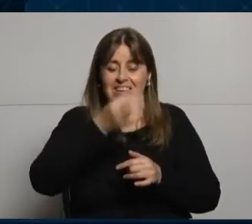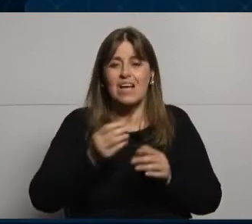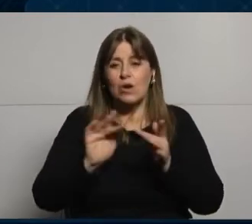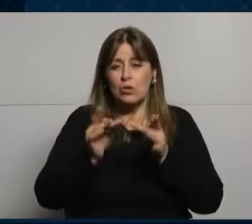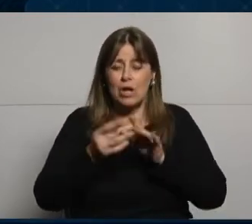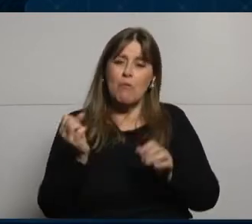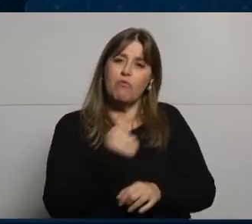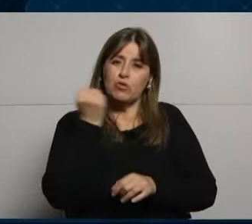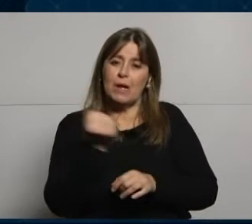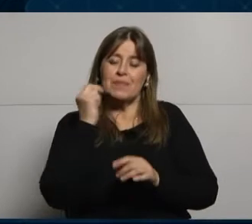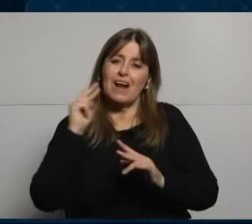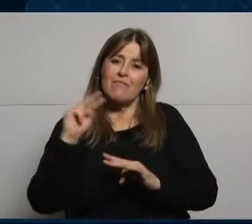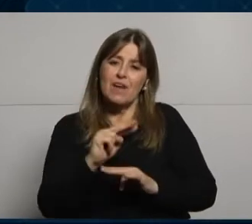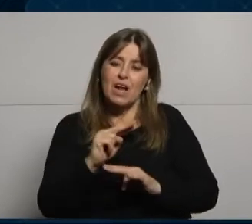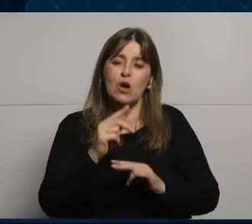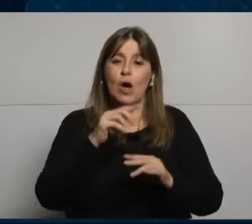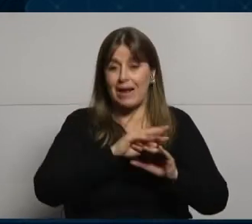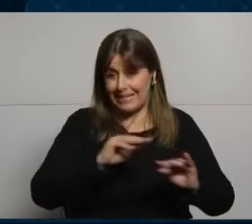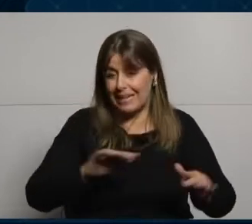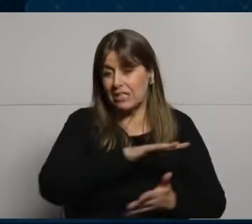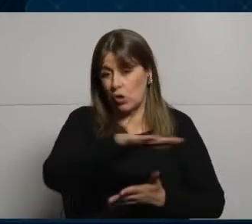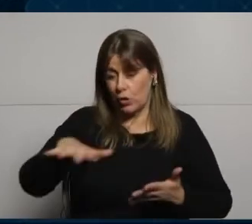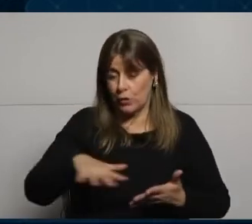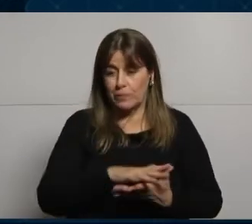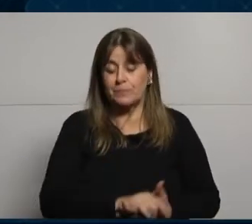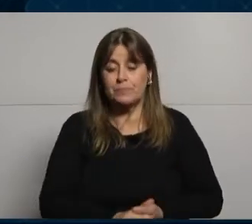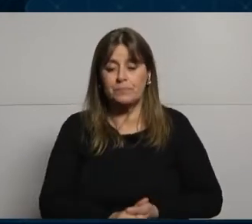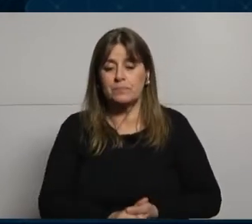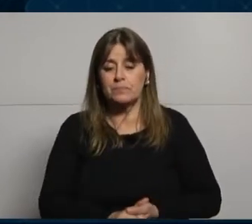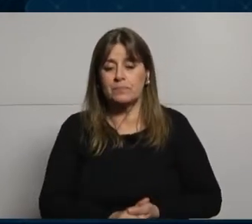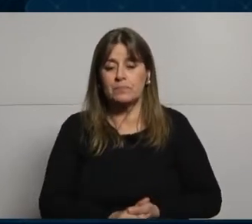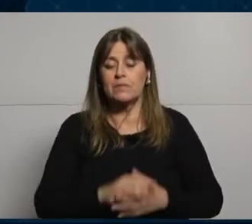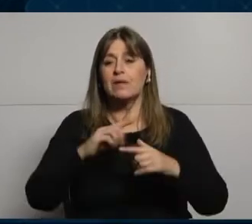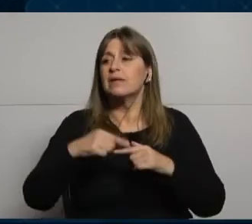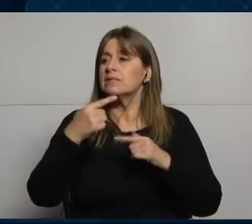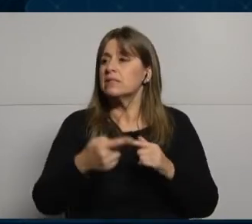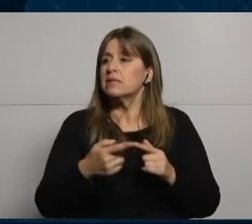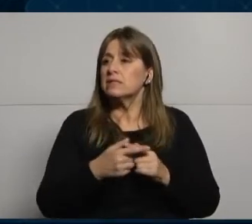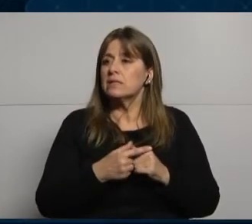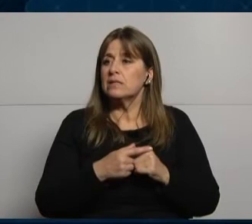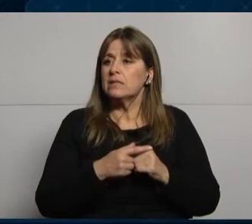es fundamental verlo en el territorio. La siguiente...